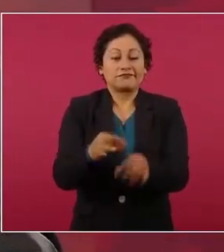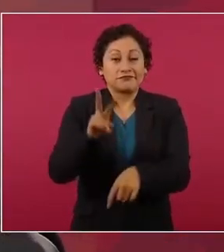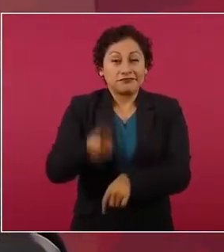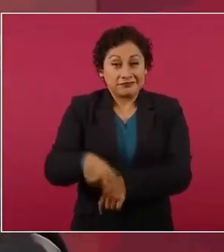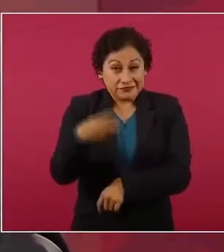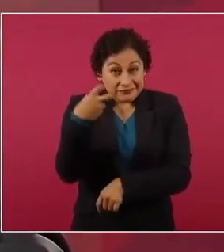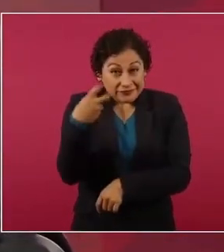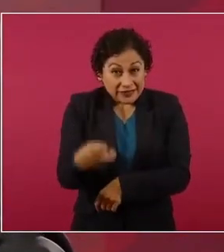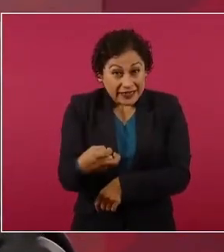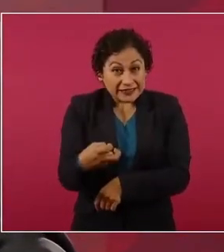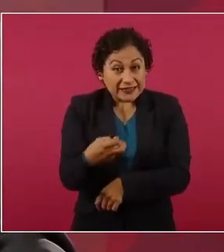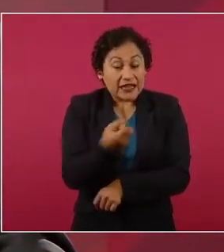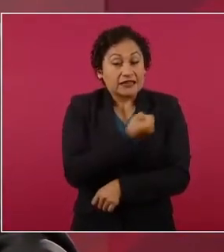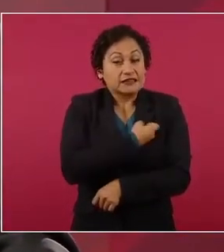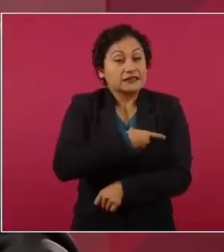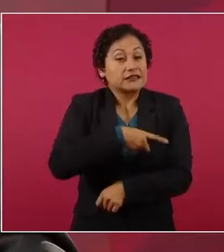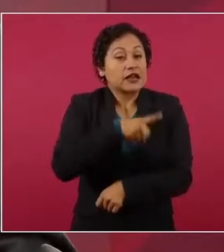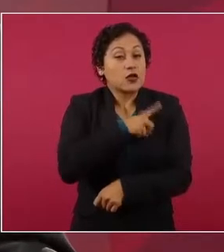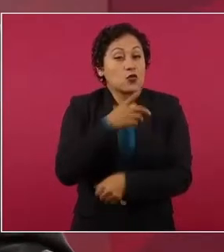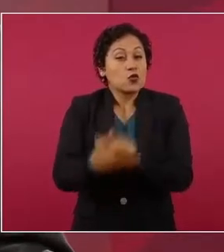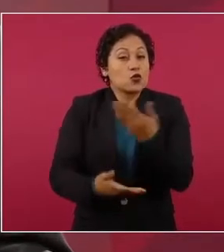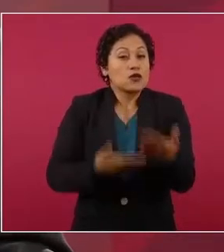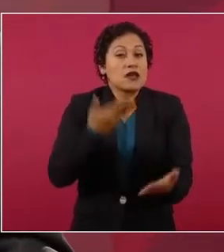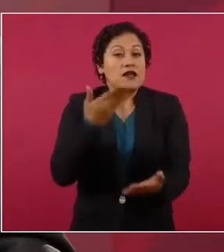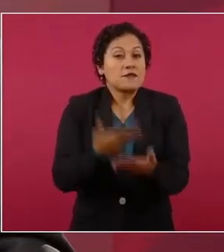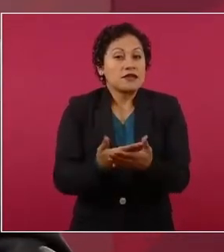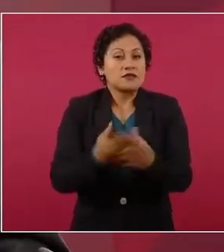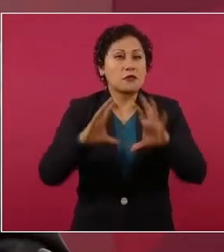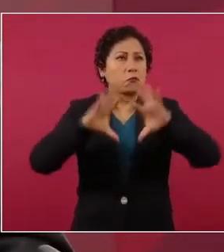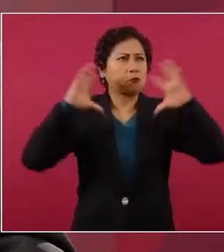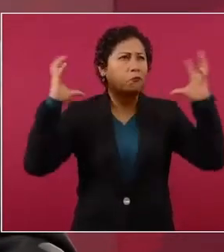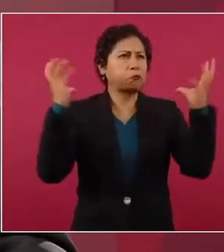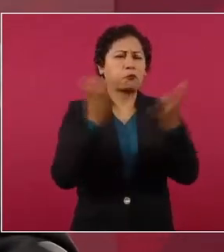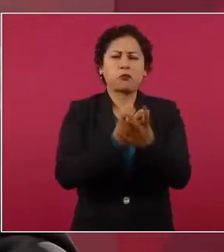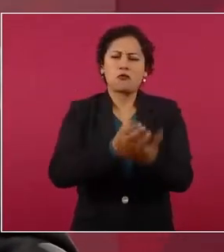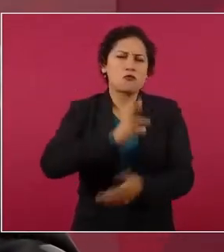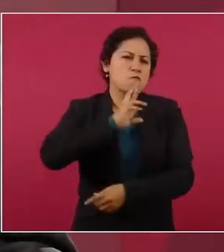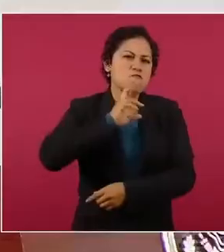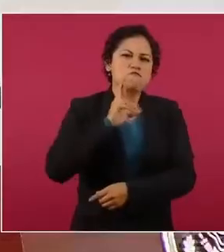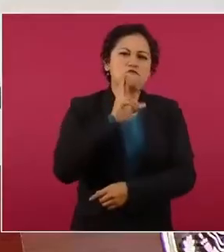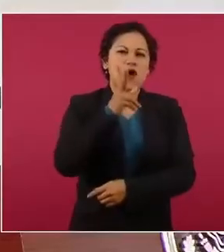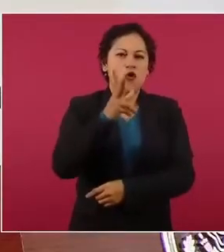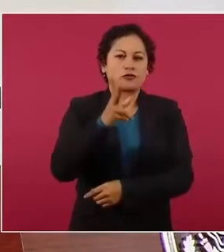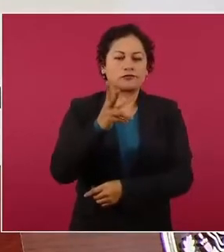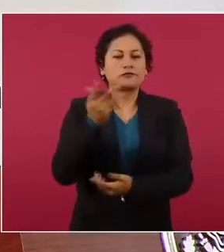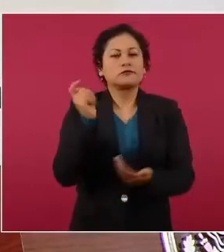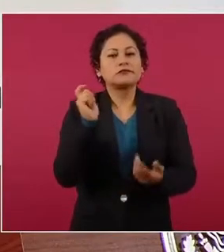mundo. Y universal significa para todas y todos,